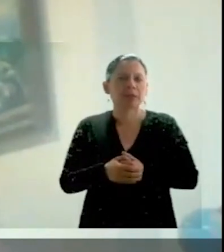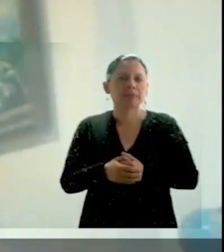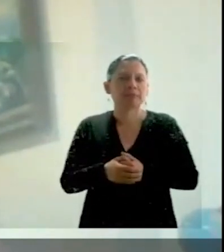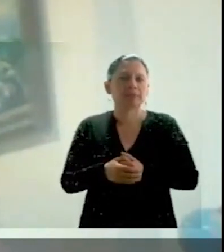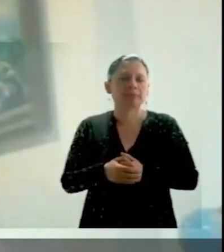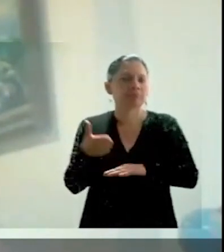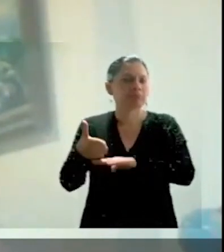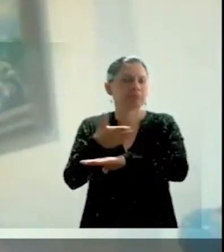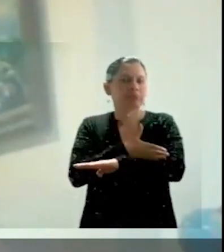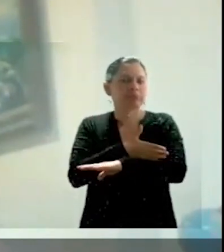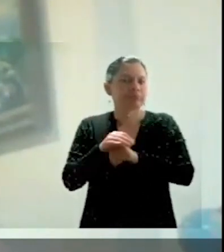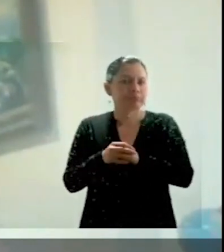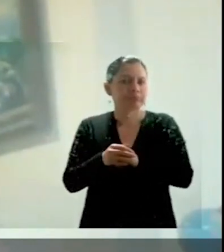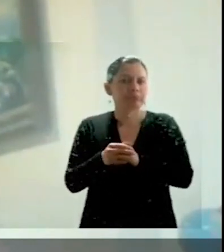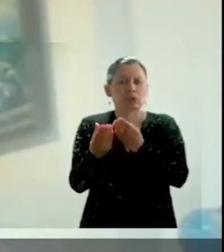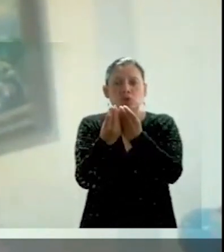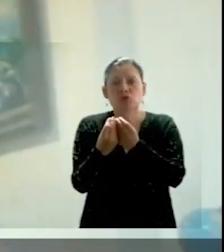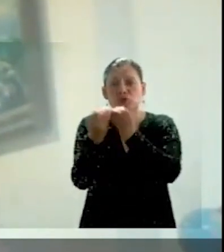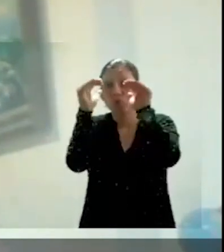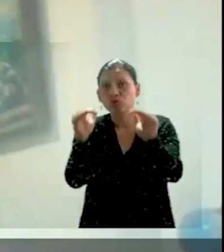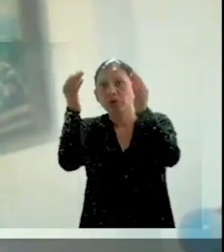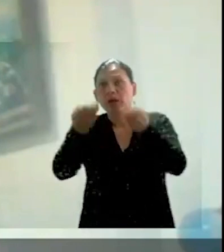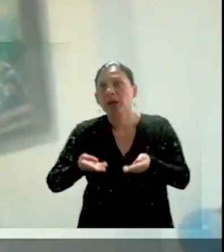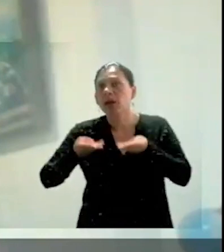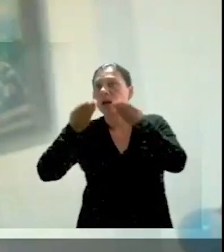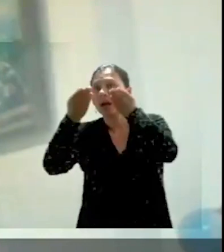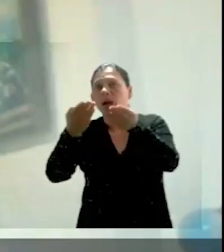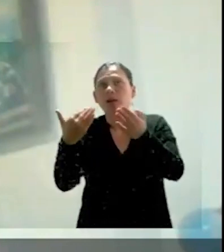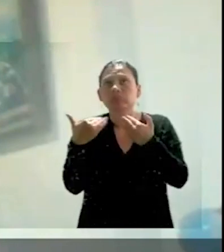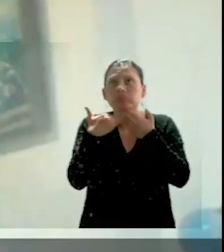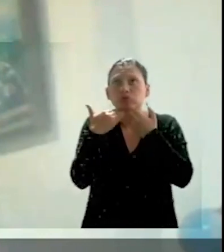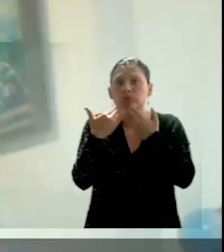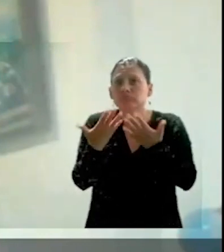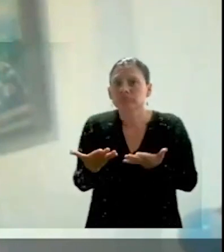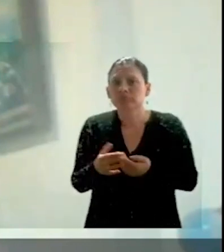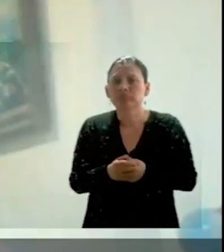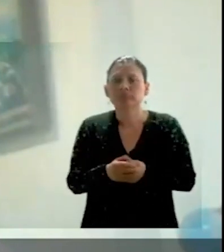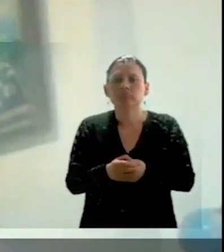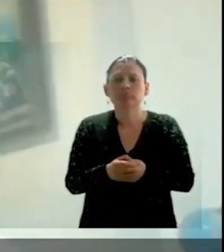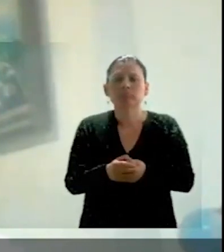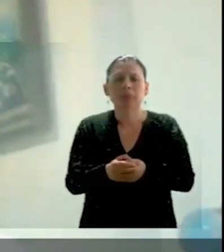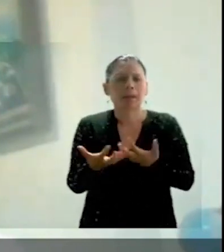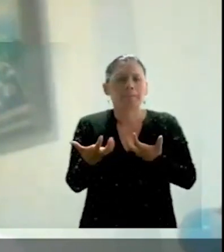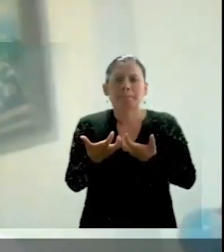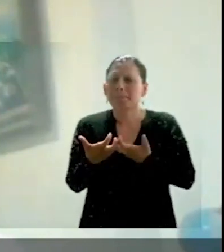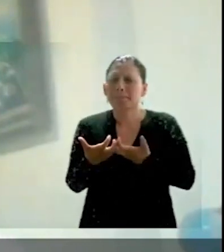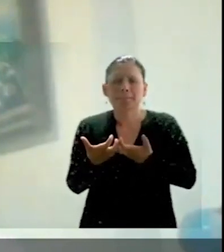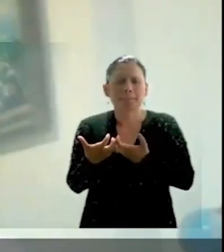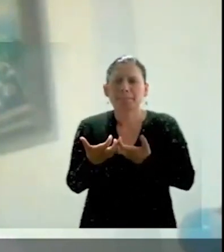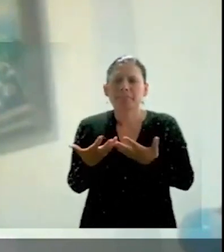ante el Consejo Superior, supongo, digamos, no conozco